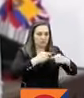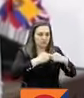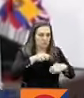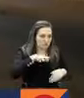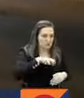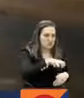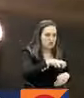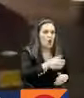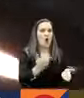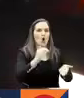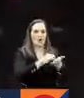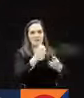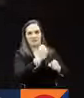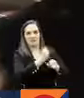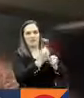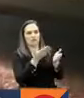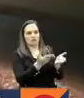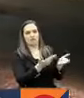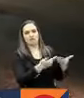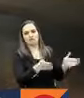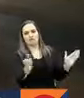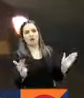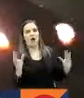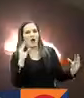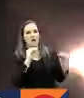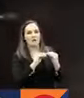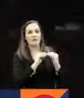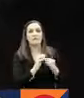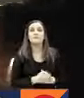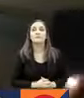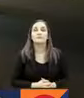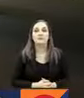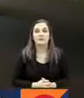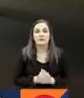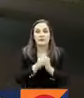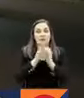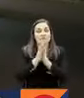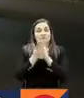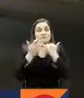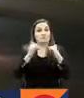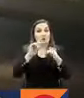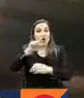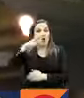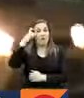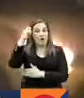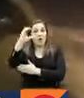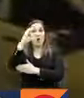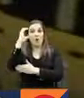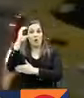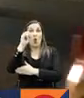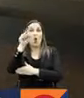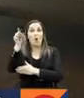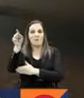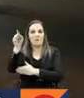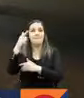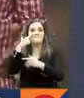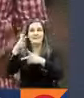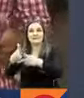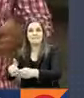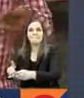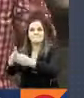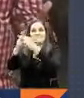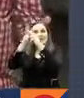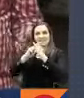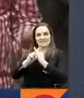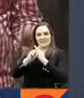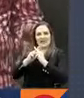Transcaribe. Mire, y es que ya se está gestionando por parte del gobierno nacional una línea de crédito en Findeter para que se le